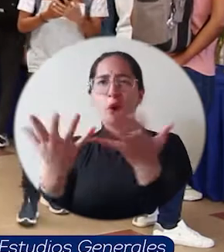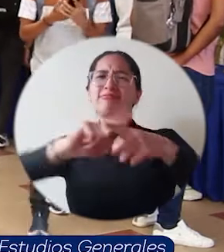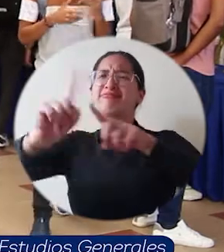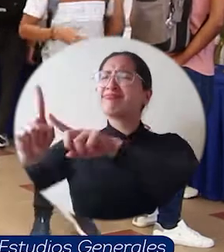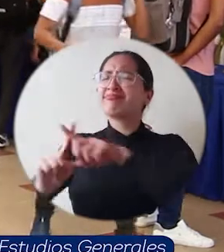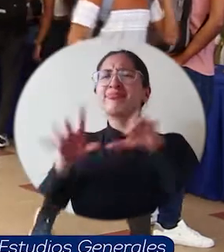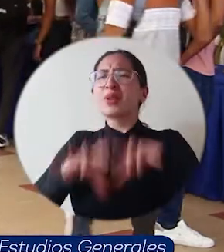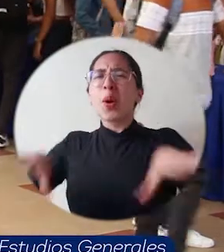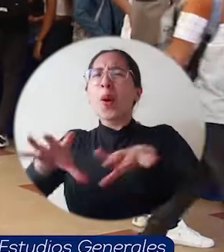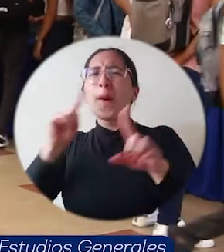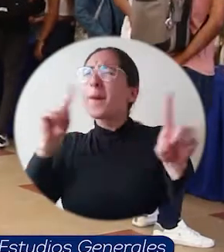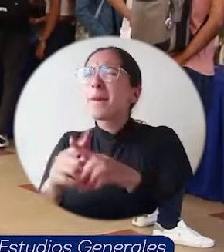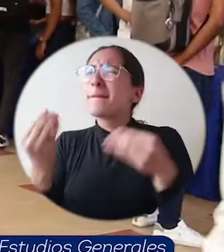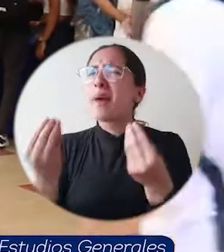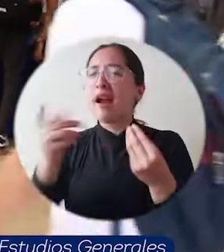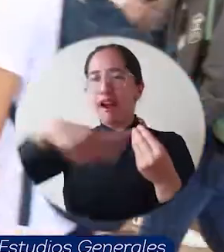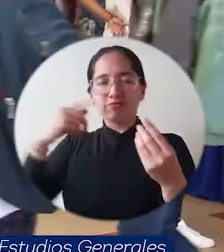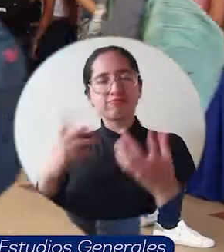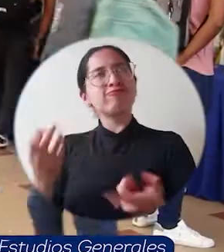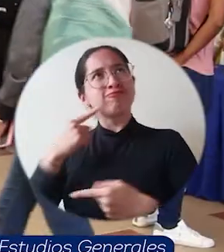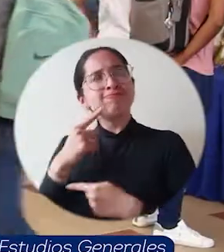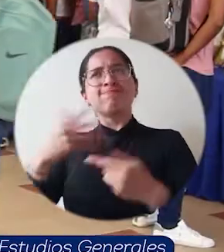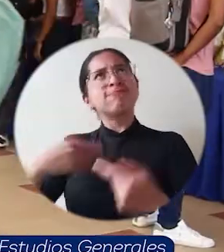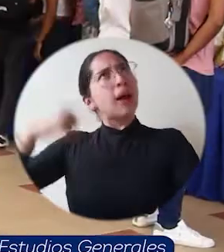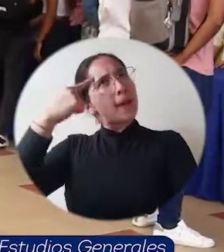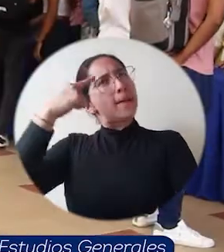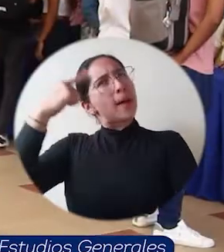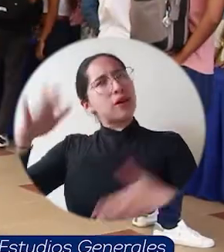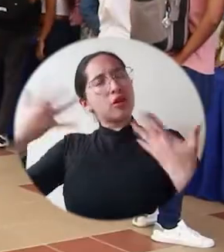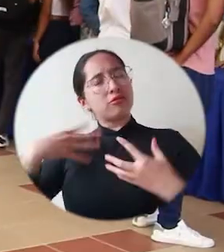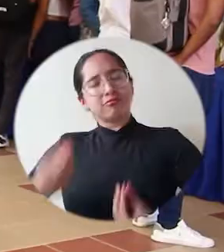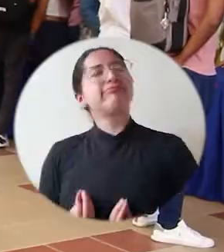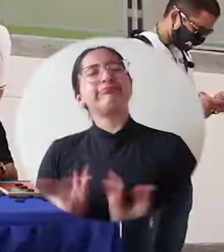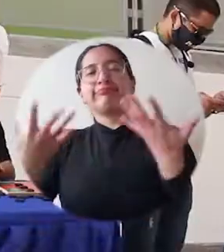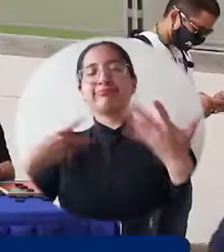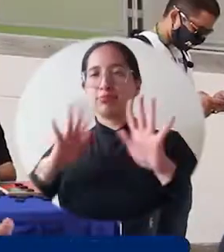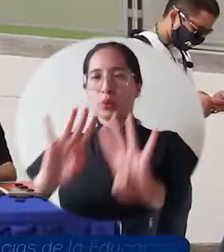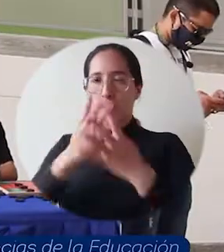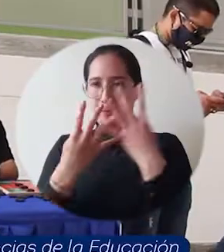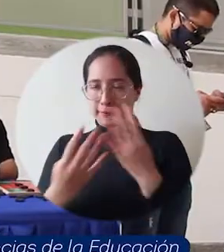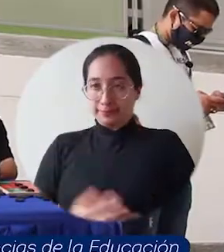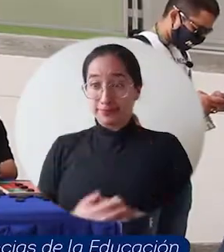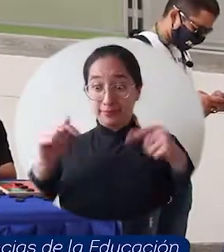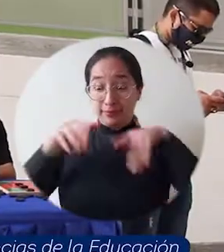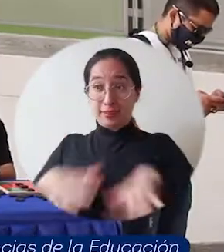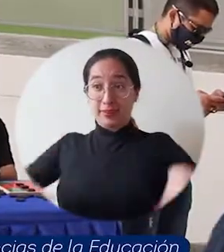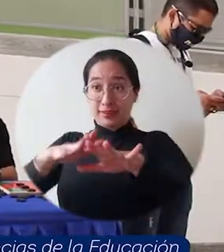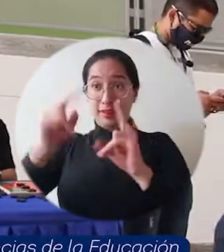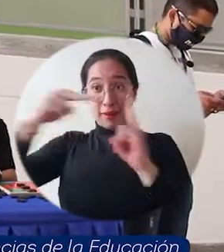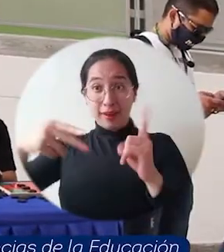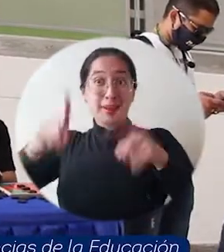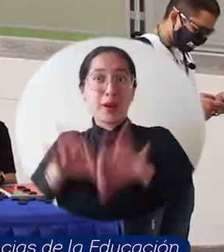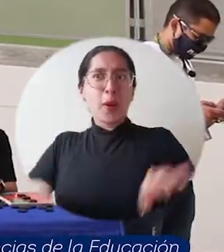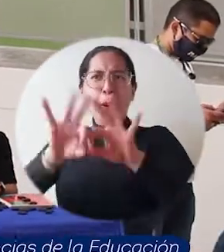curiosidades, como les digo, para seguir promoviendo ese pensamiento y ese espíritu matemático. Estos espacios que se brindan en la universidad